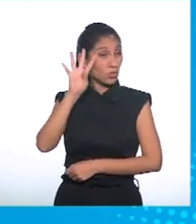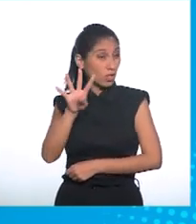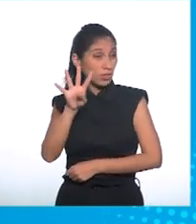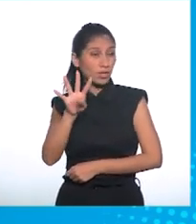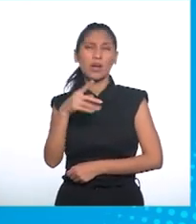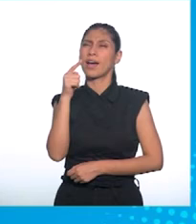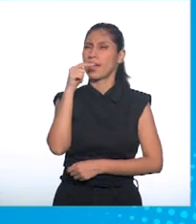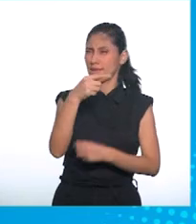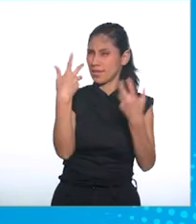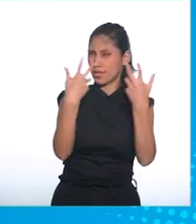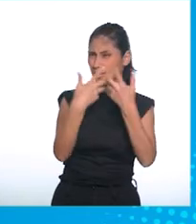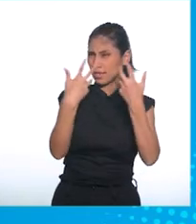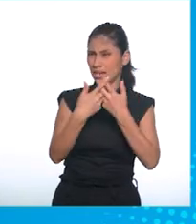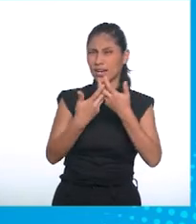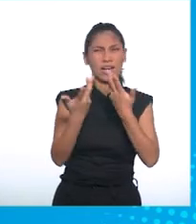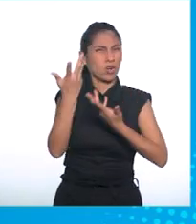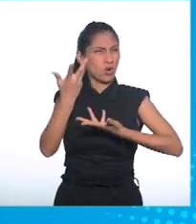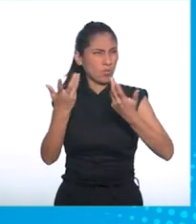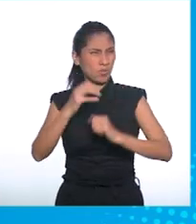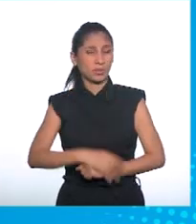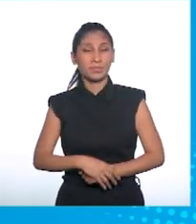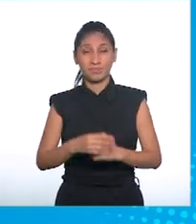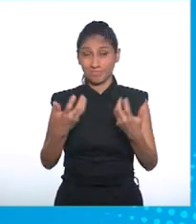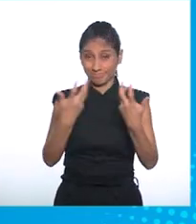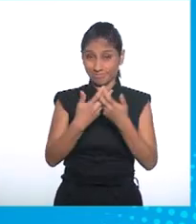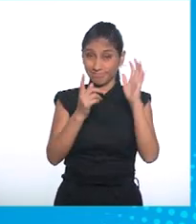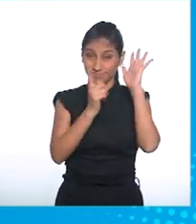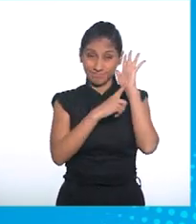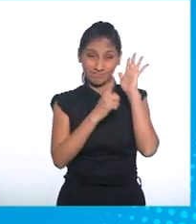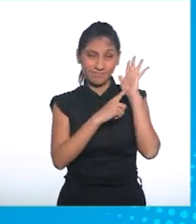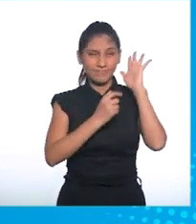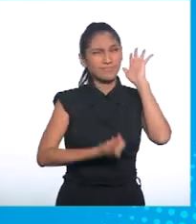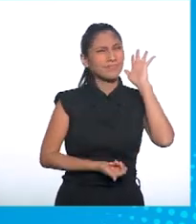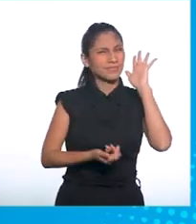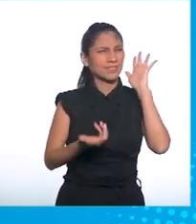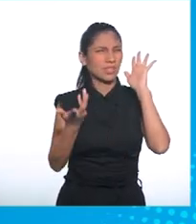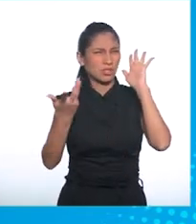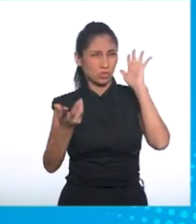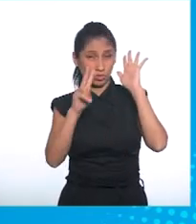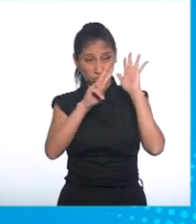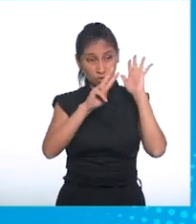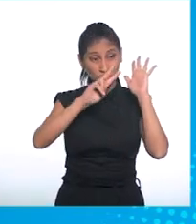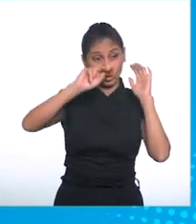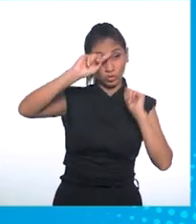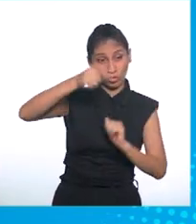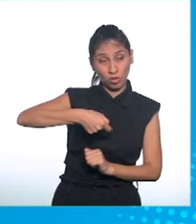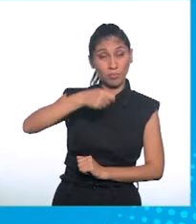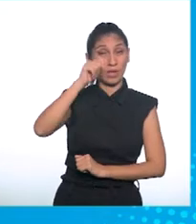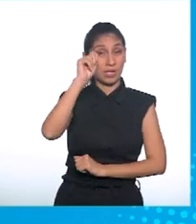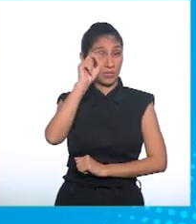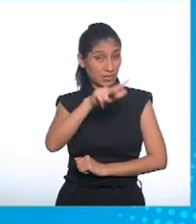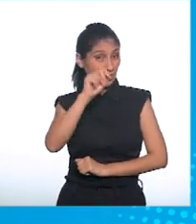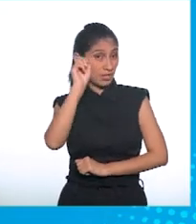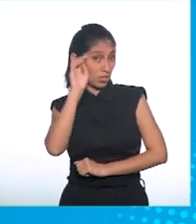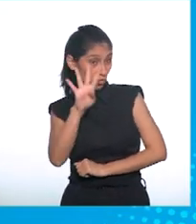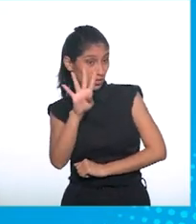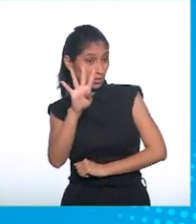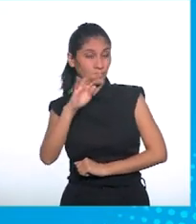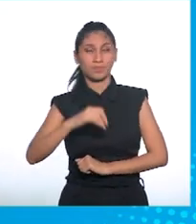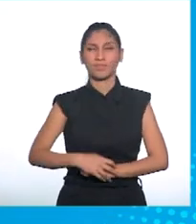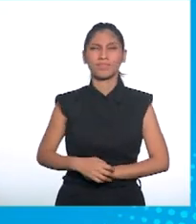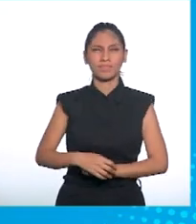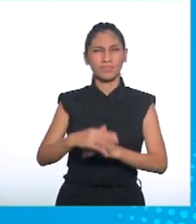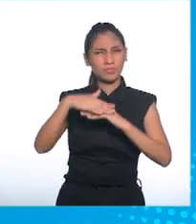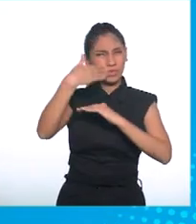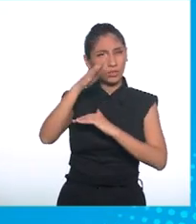0,000000234 en notación científica, representamos la mantisa, la cual es 2,34.